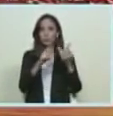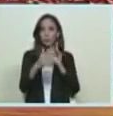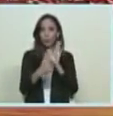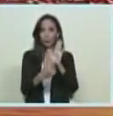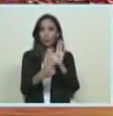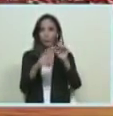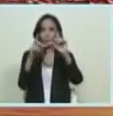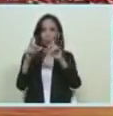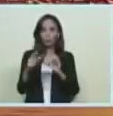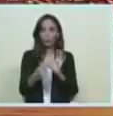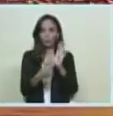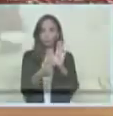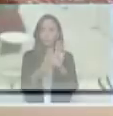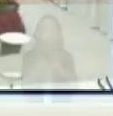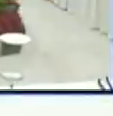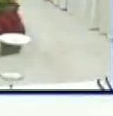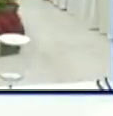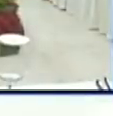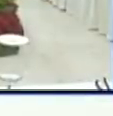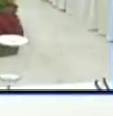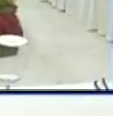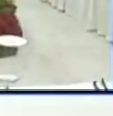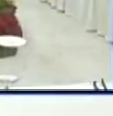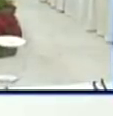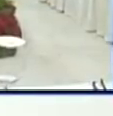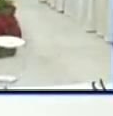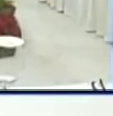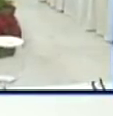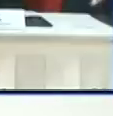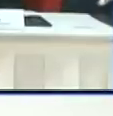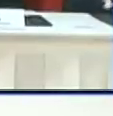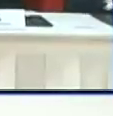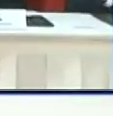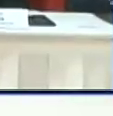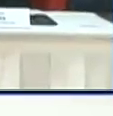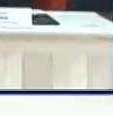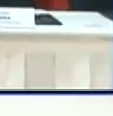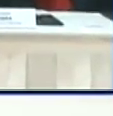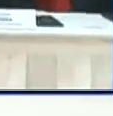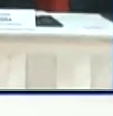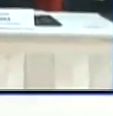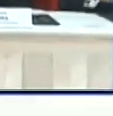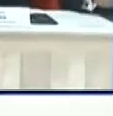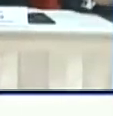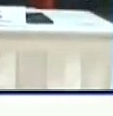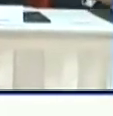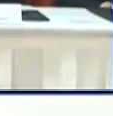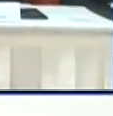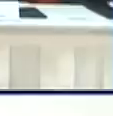Bencil. Han salido las imágenes del diálogo en República Dominicana.